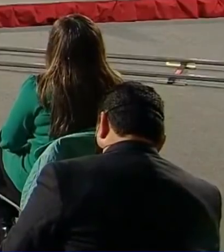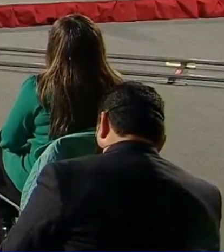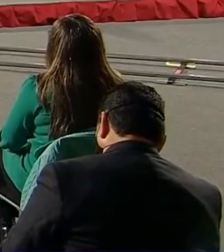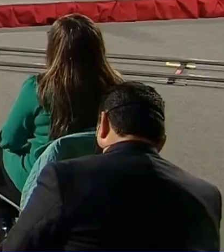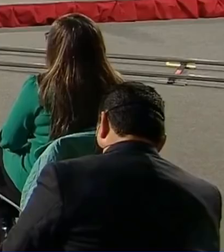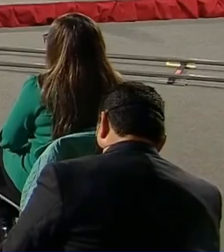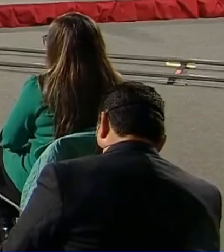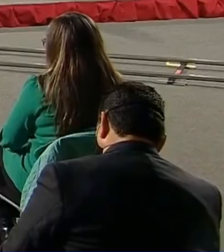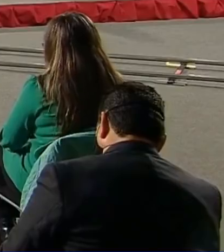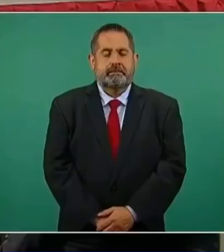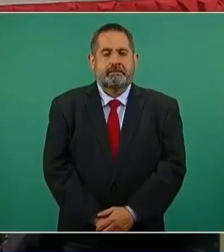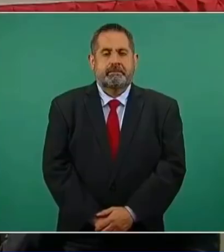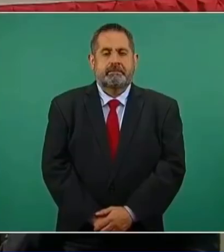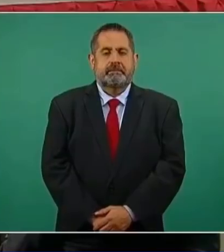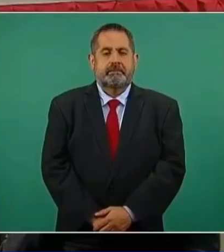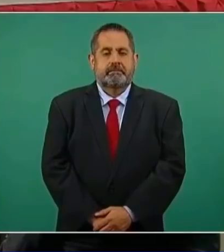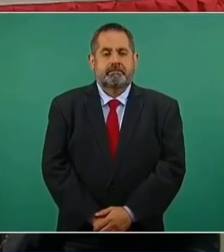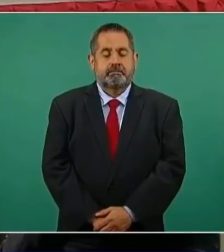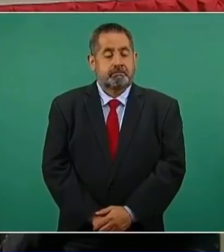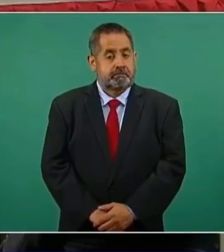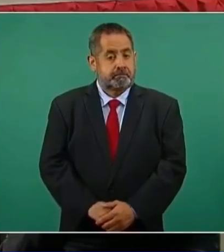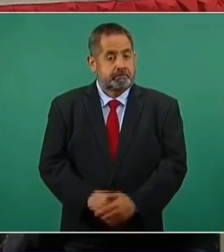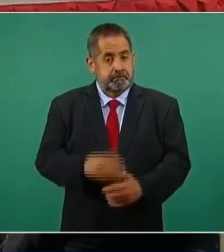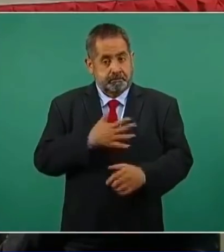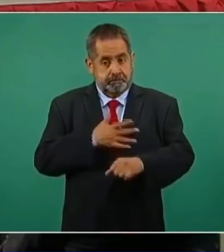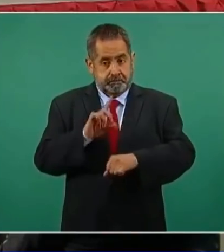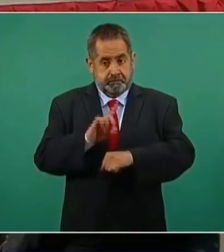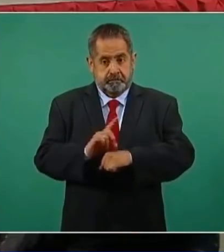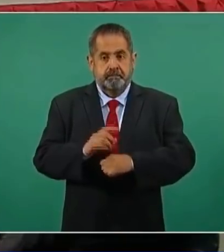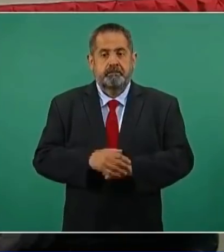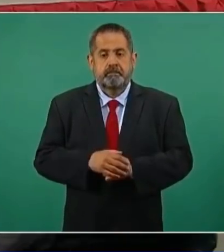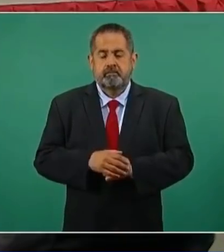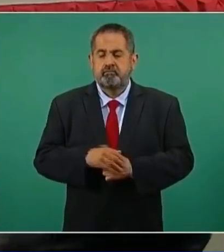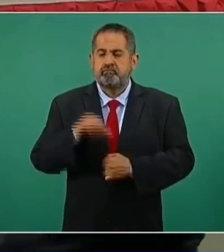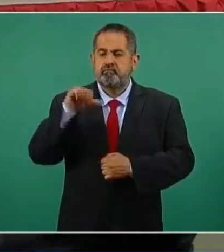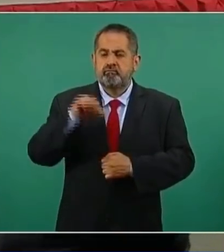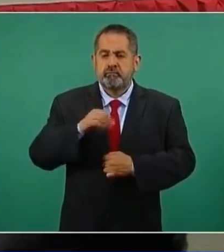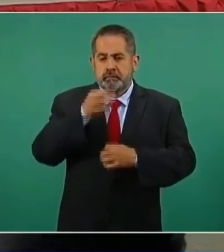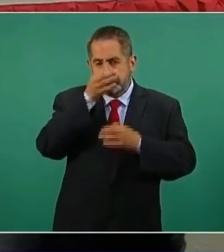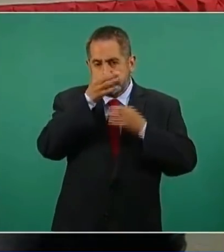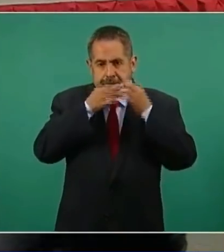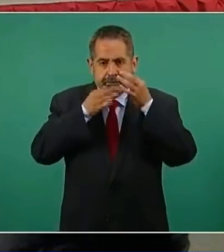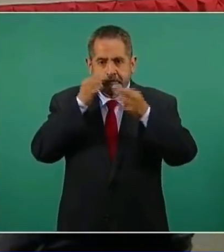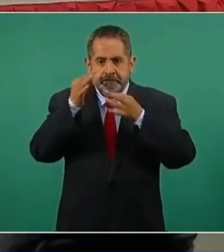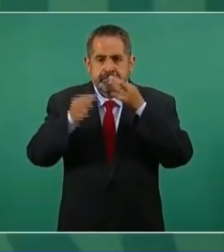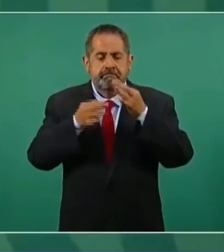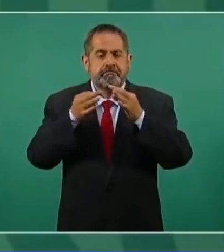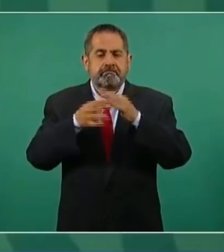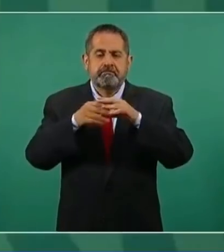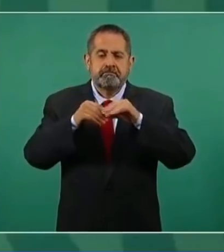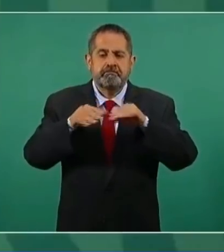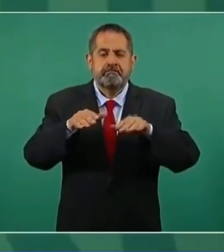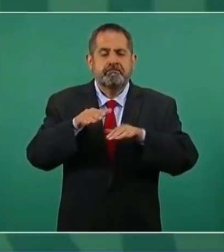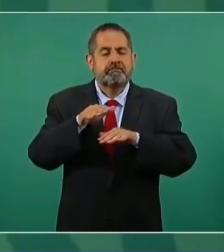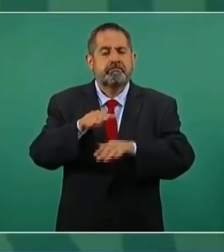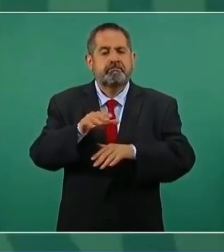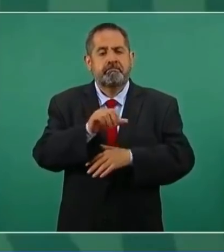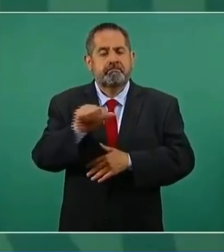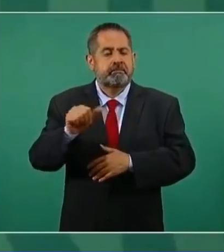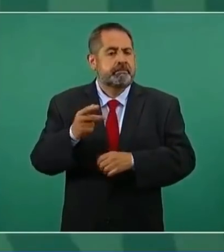Bueno, el día de hoy vamos a informar sobre